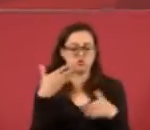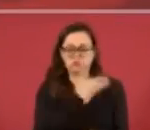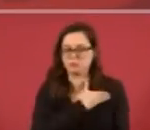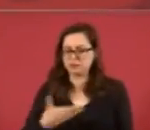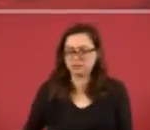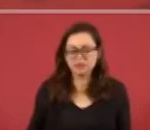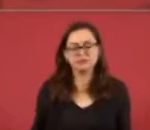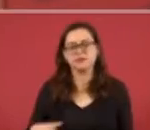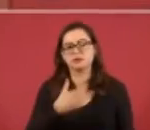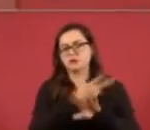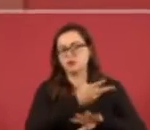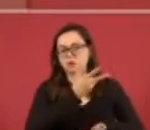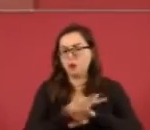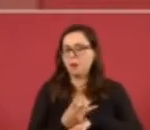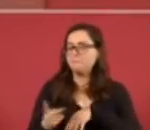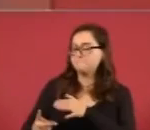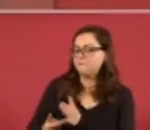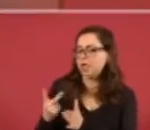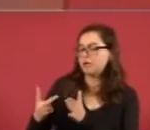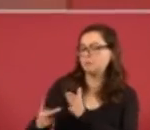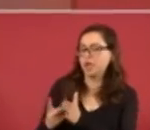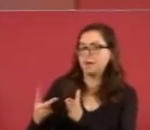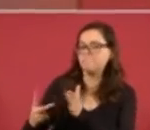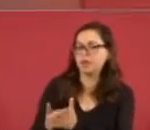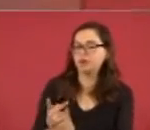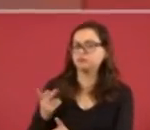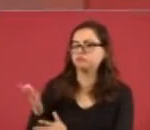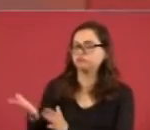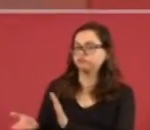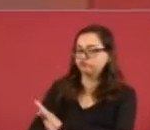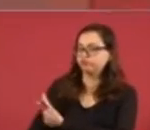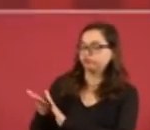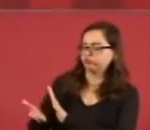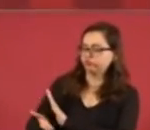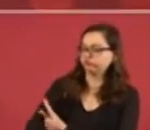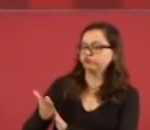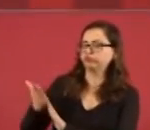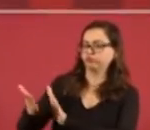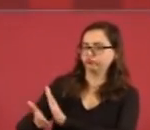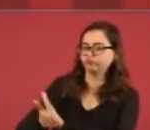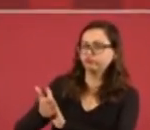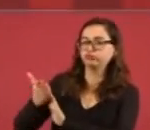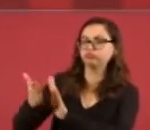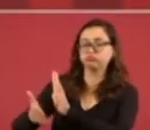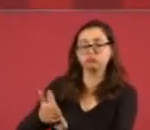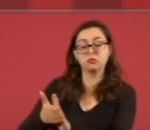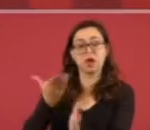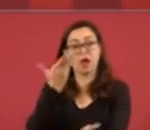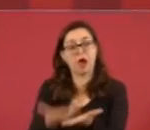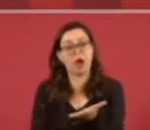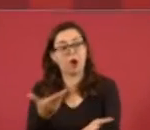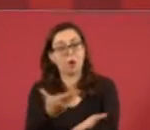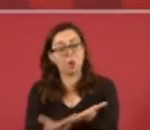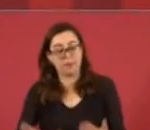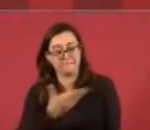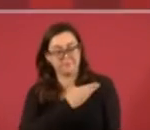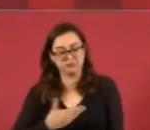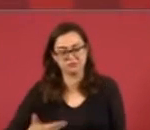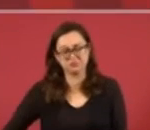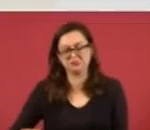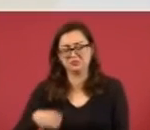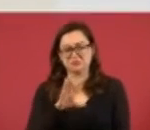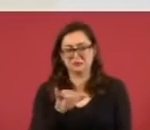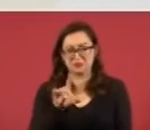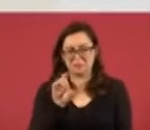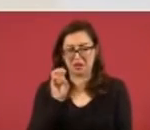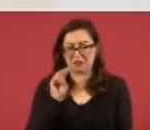incluso dijo que en todo el encuentro jamás se utilizó la palabra arancel o sanción, por lo que confió en que el diferendo por el sector energético se supere en el